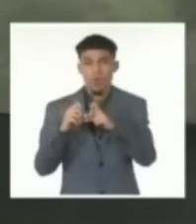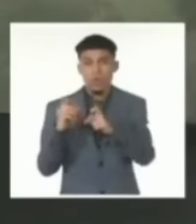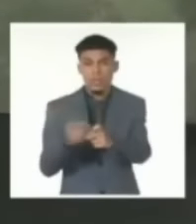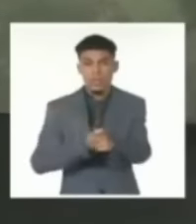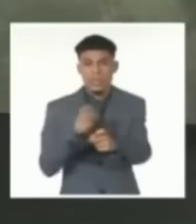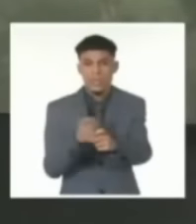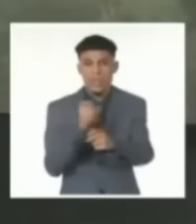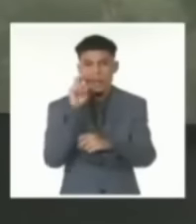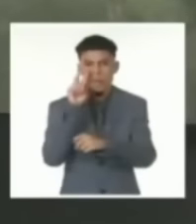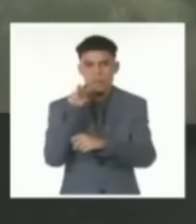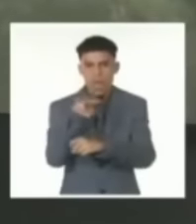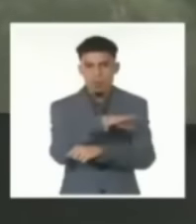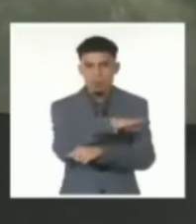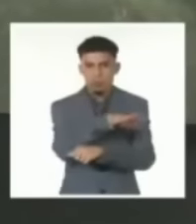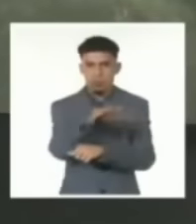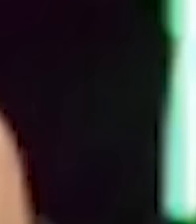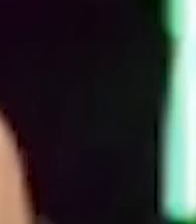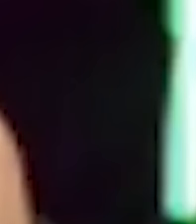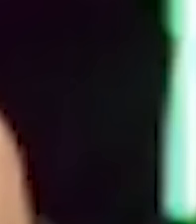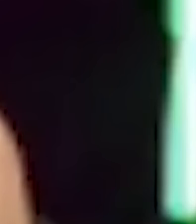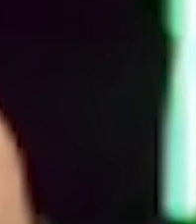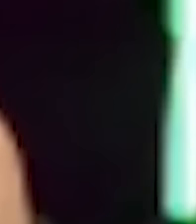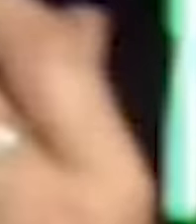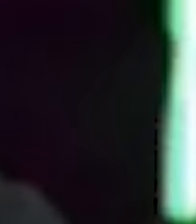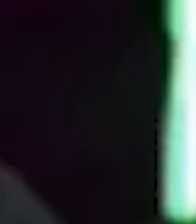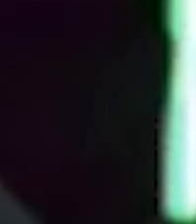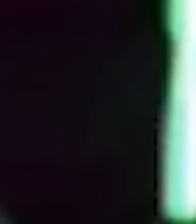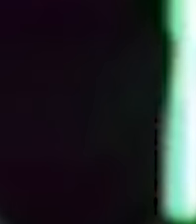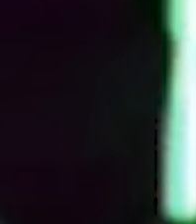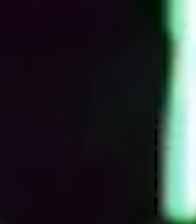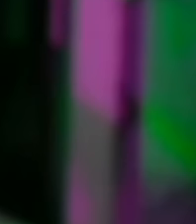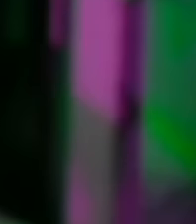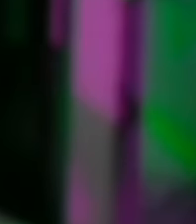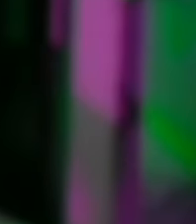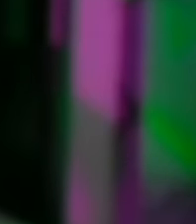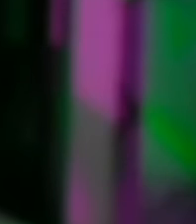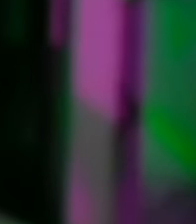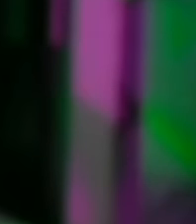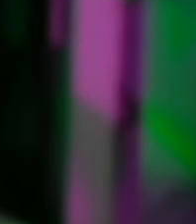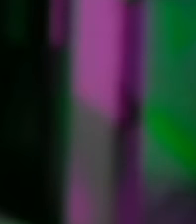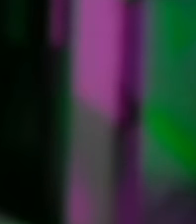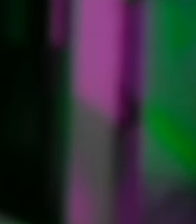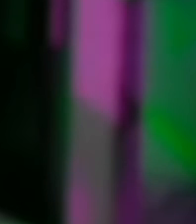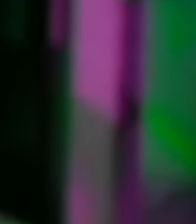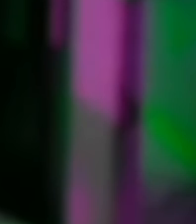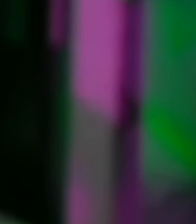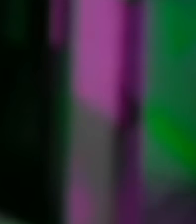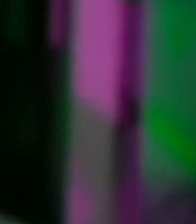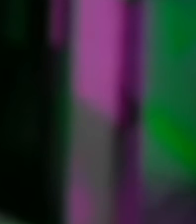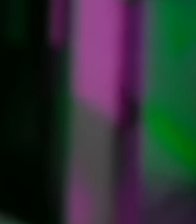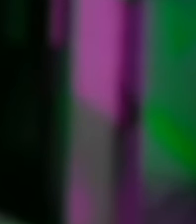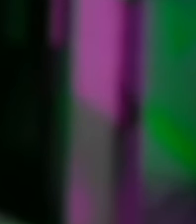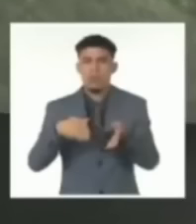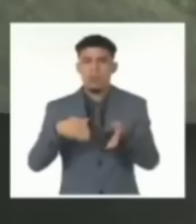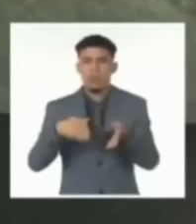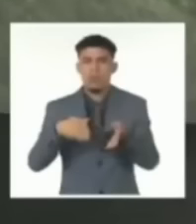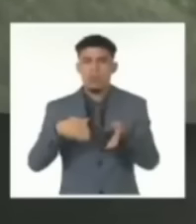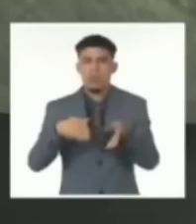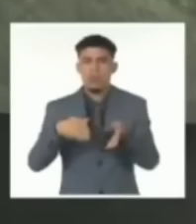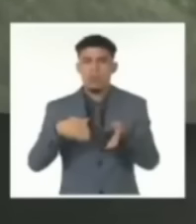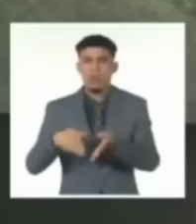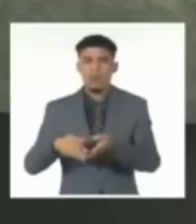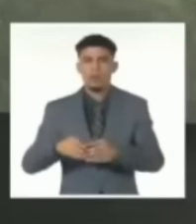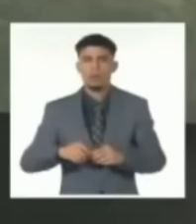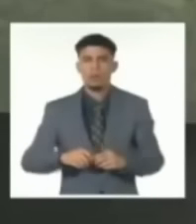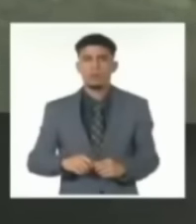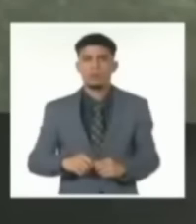el exterminio de la forma más evidente. A mí, esto es de Gaza. Deja al animal ese hablar un momento. Ah, ya,